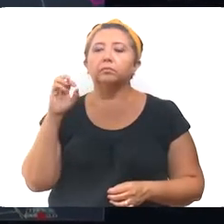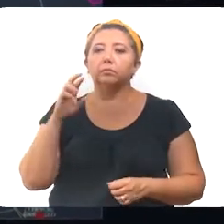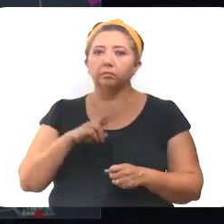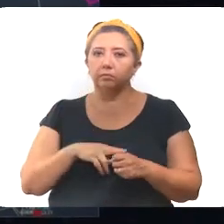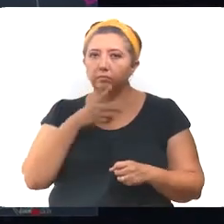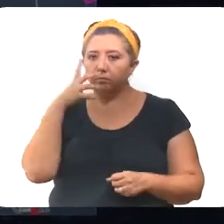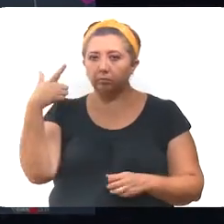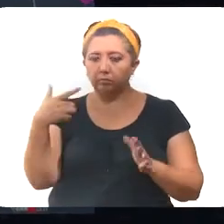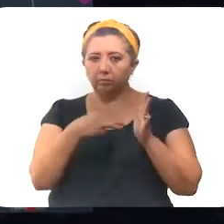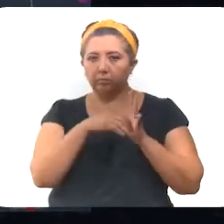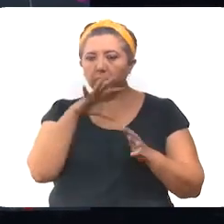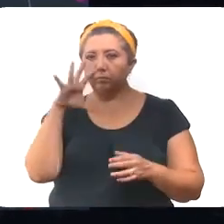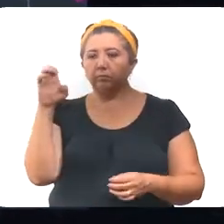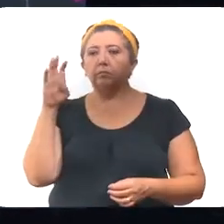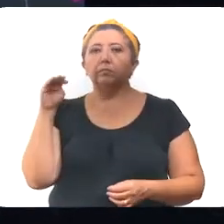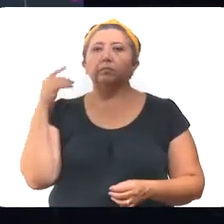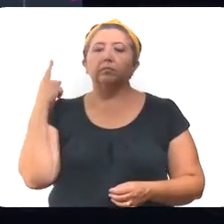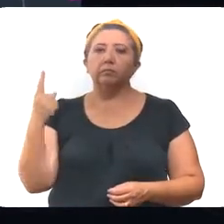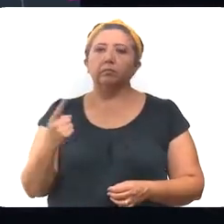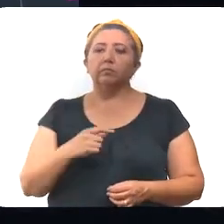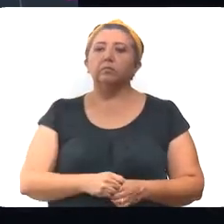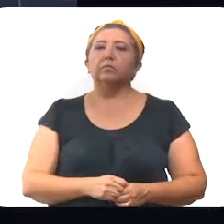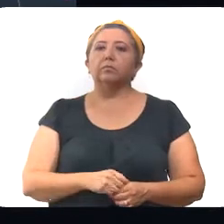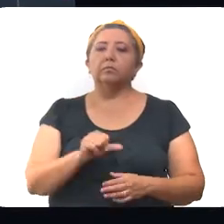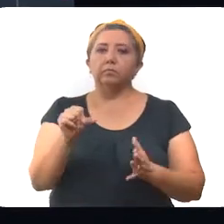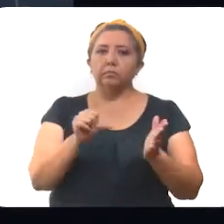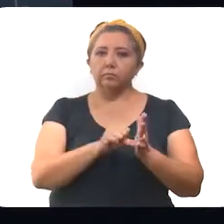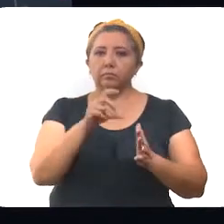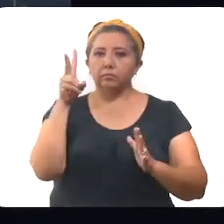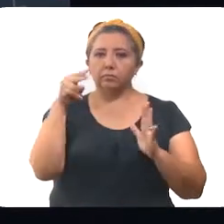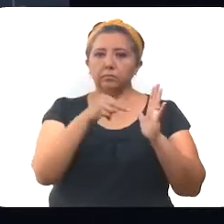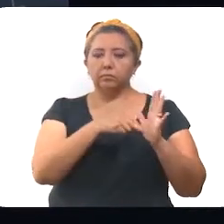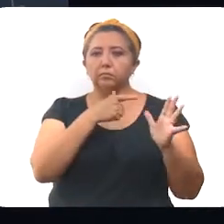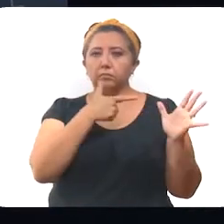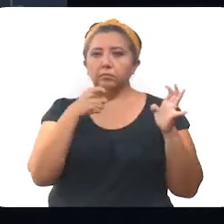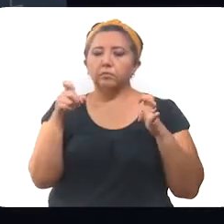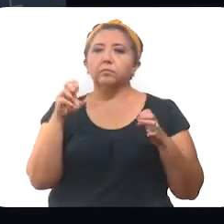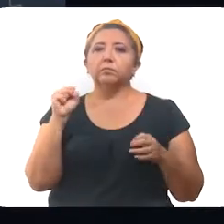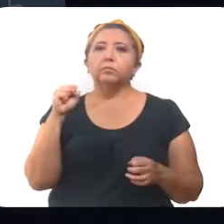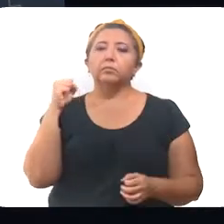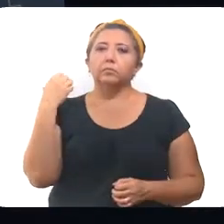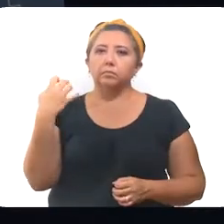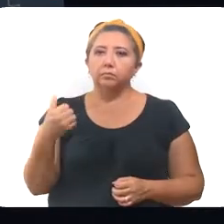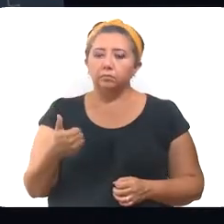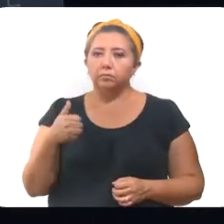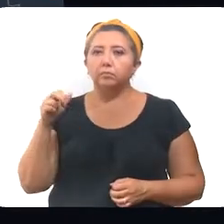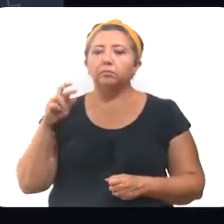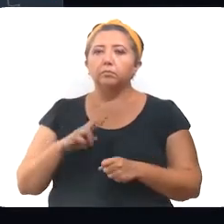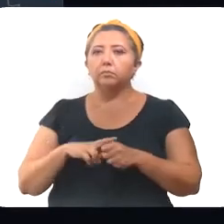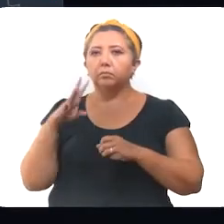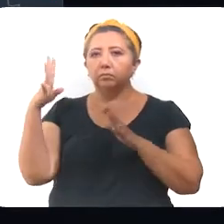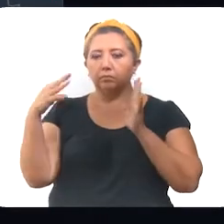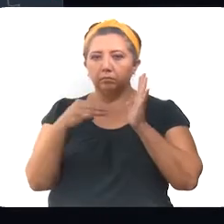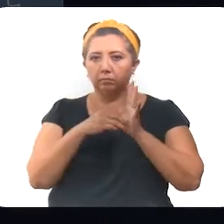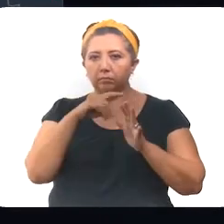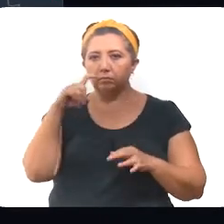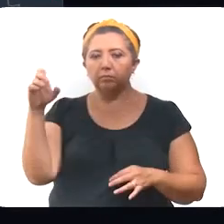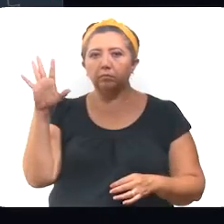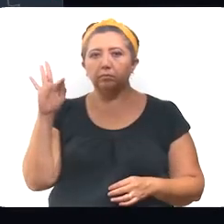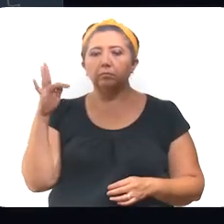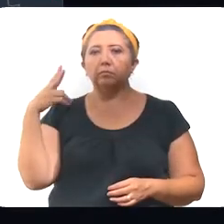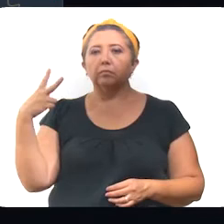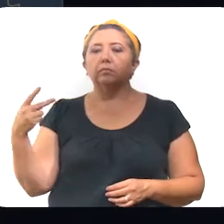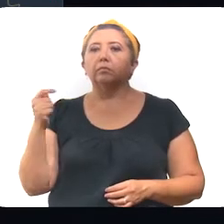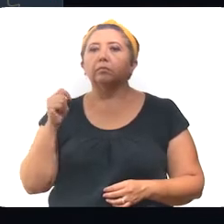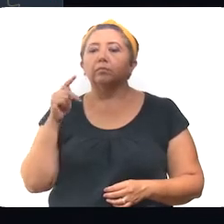zona oriente 7.591, en la zona centro 2.766, en la zona sur 4.142